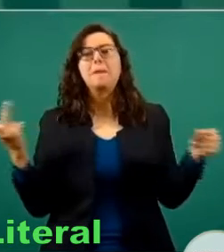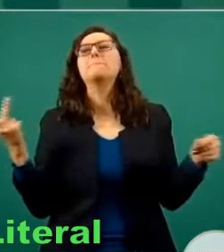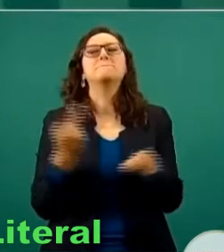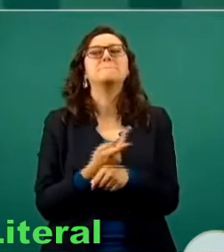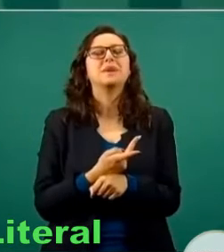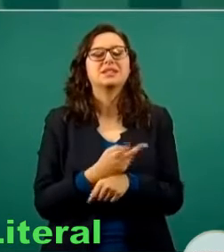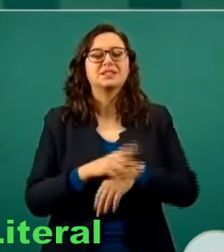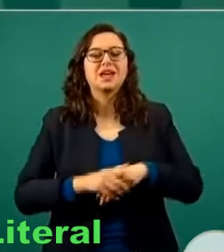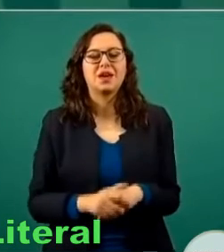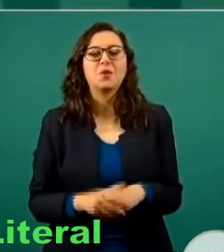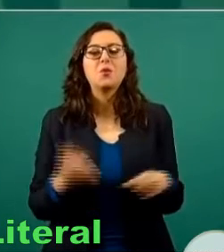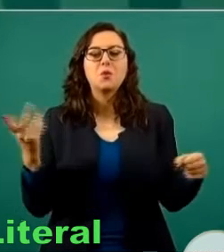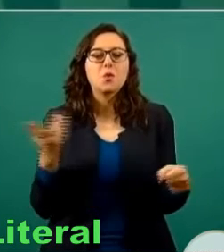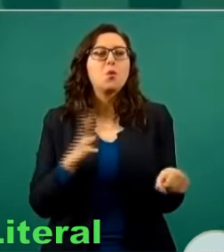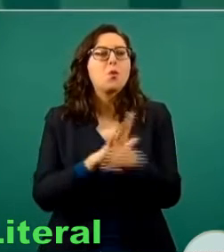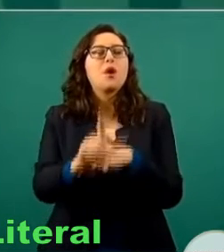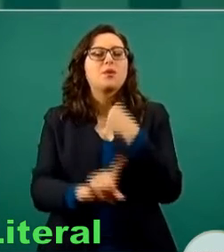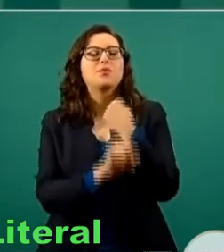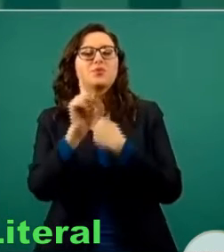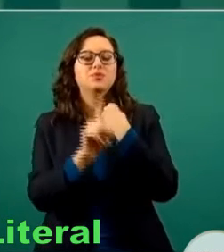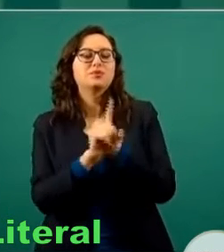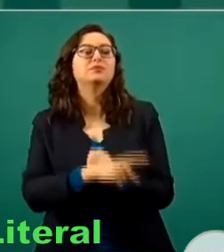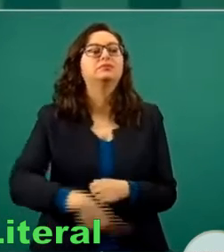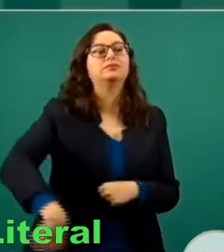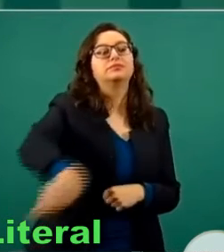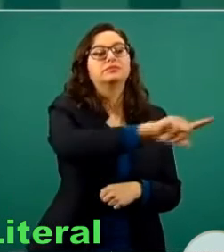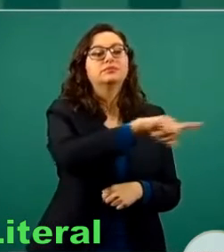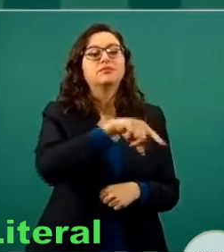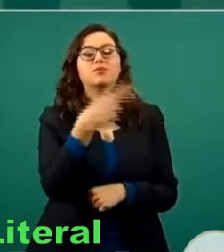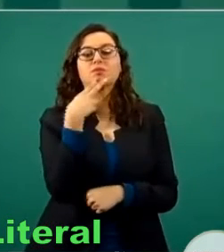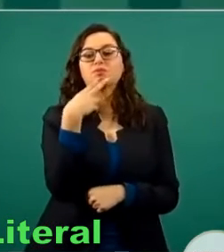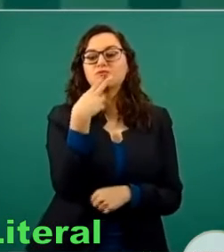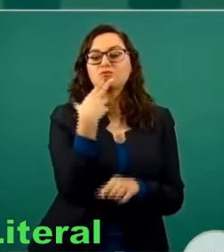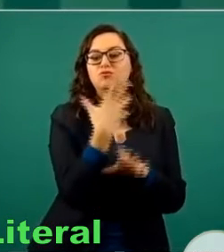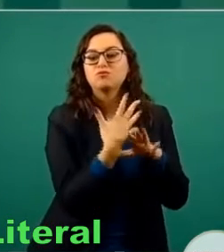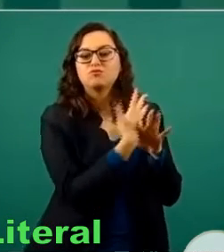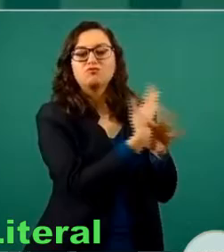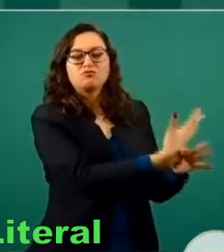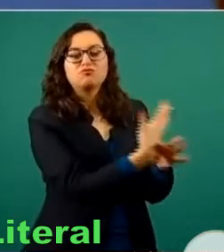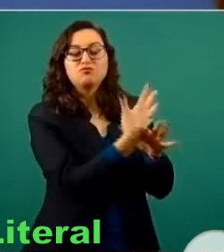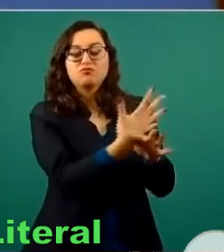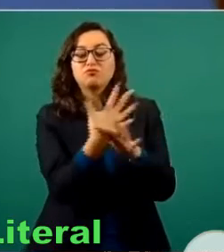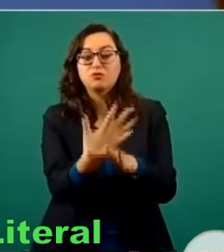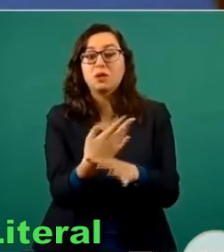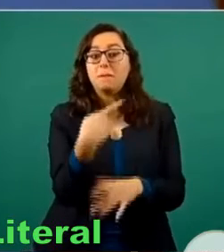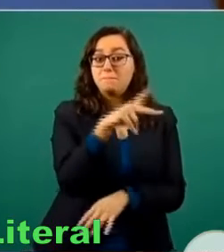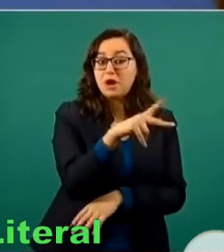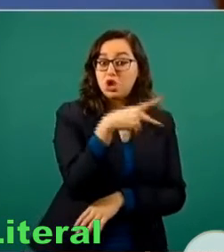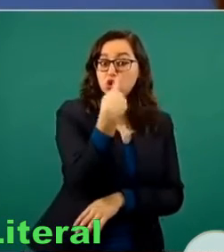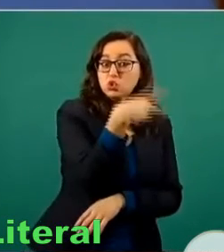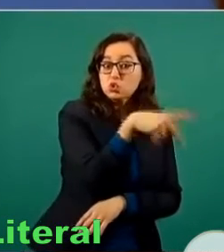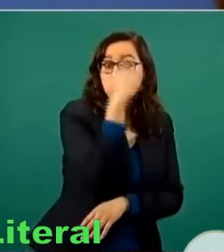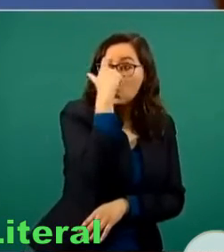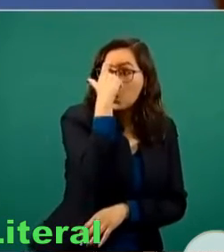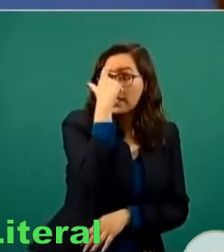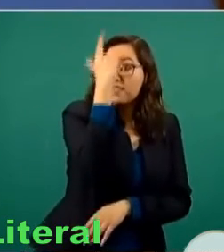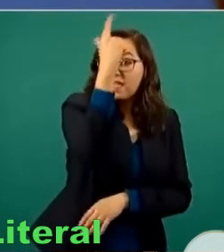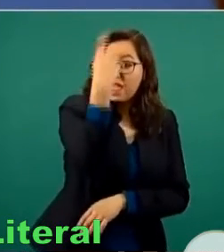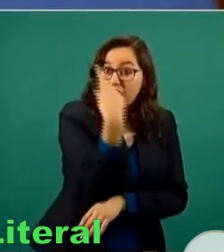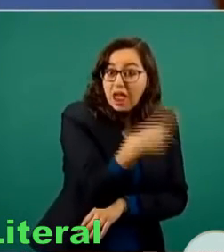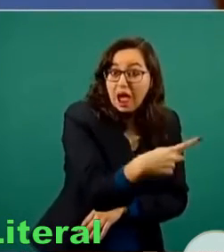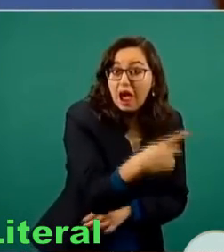importadas,